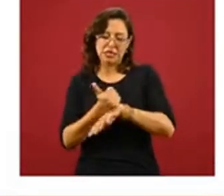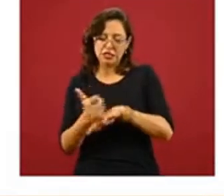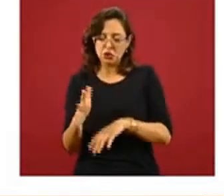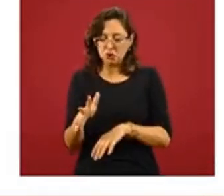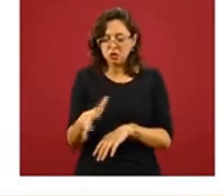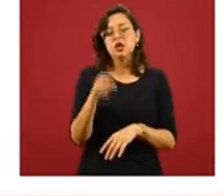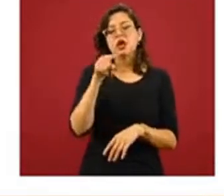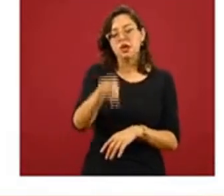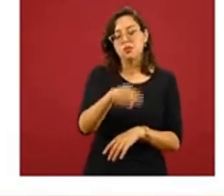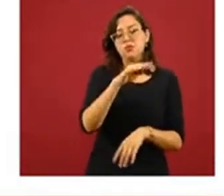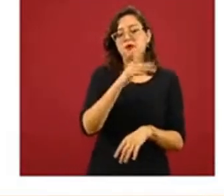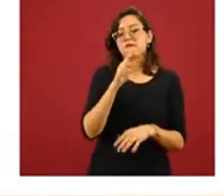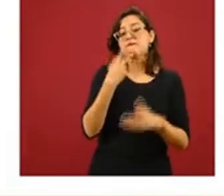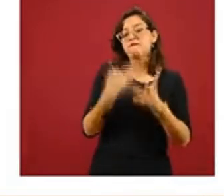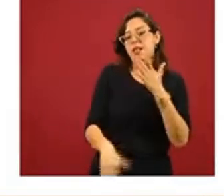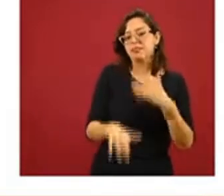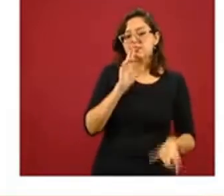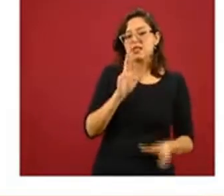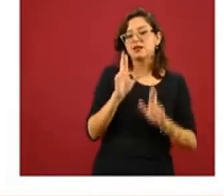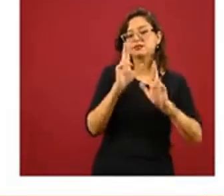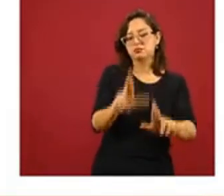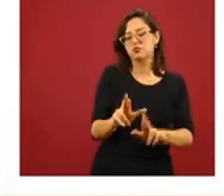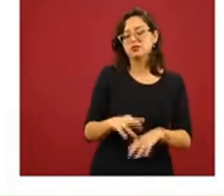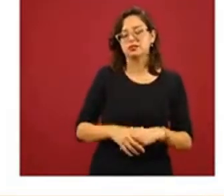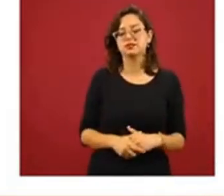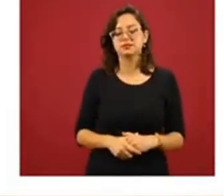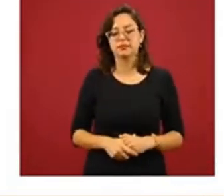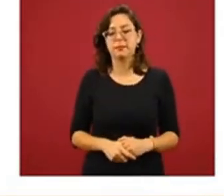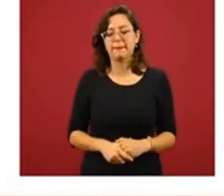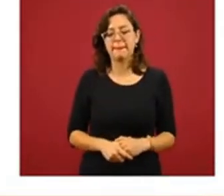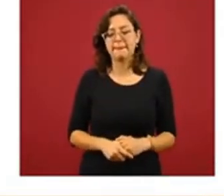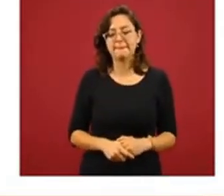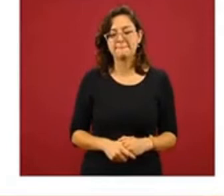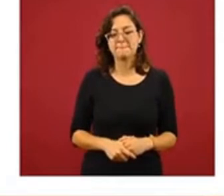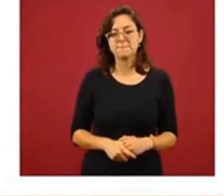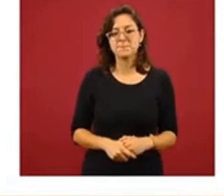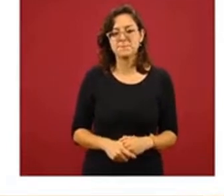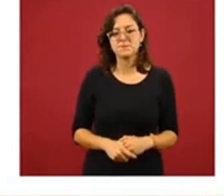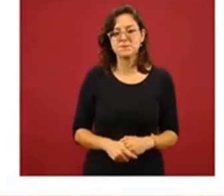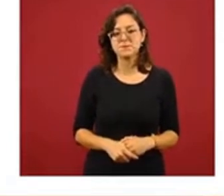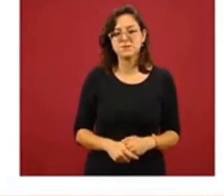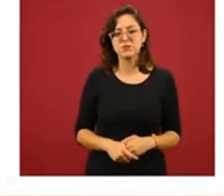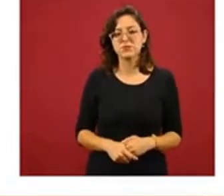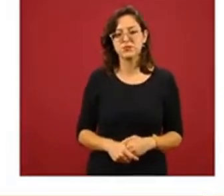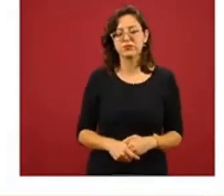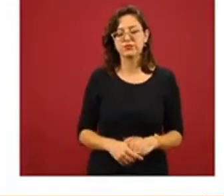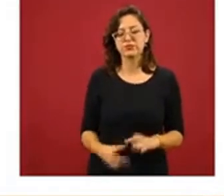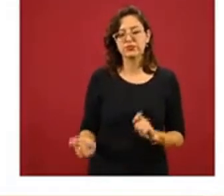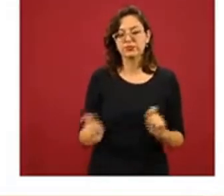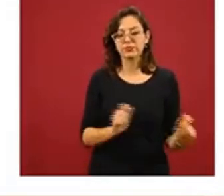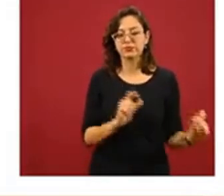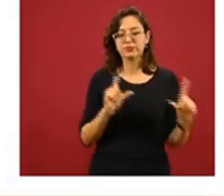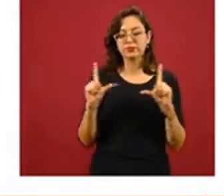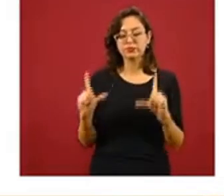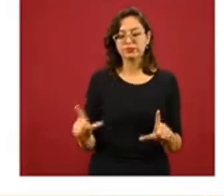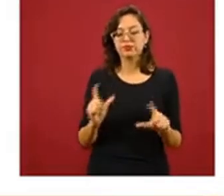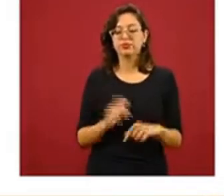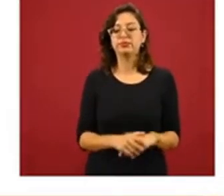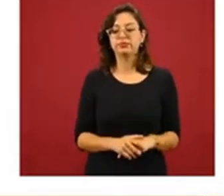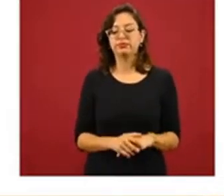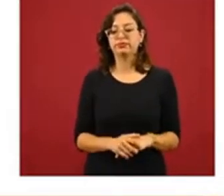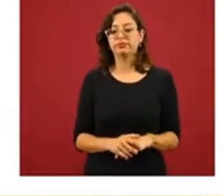pendientes resultados que pudieran incrementar la carga de defunciones. Veamos la siguiente diapositiva, que es la curva